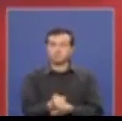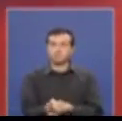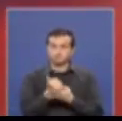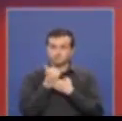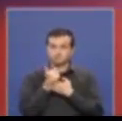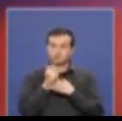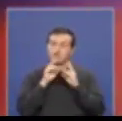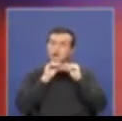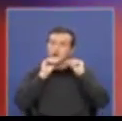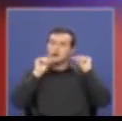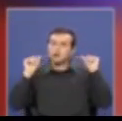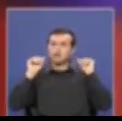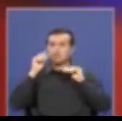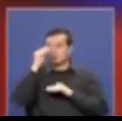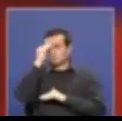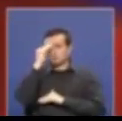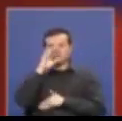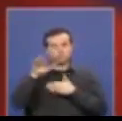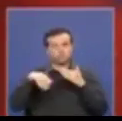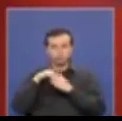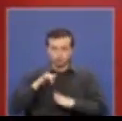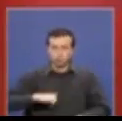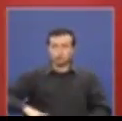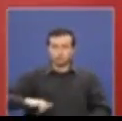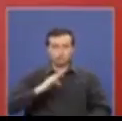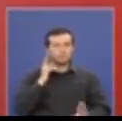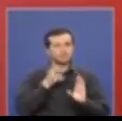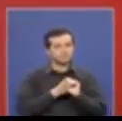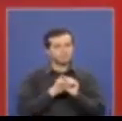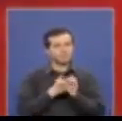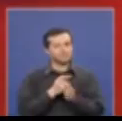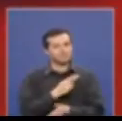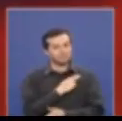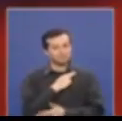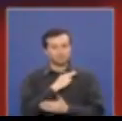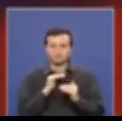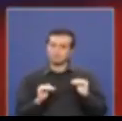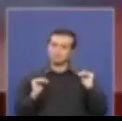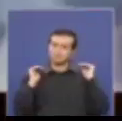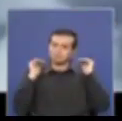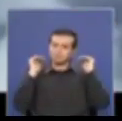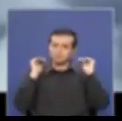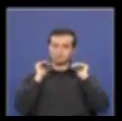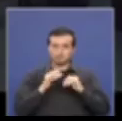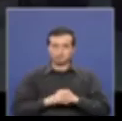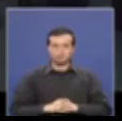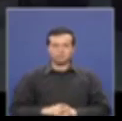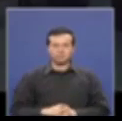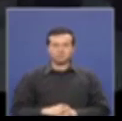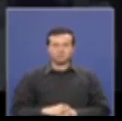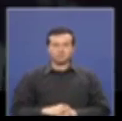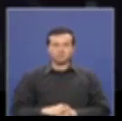la mejora de la calidad y la democratización de nuestra educación superior. Adelante.